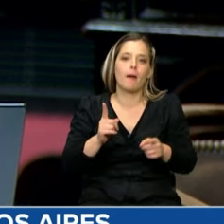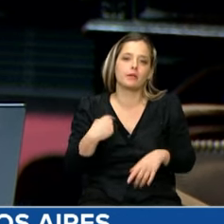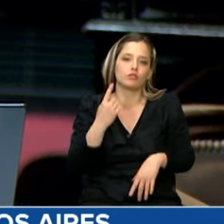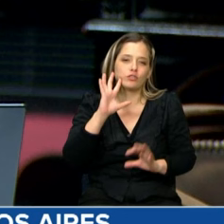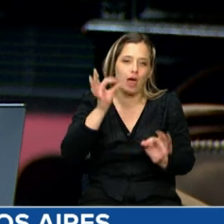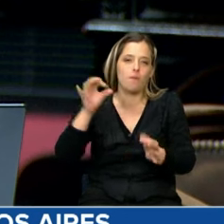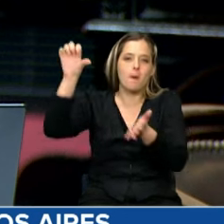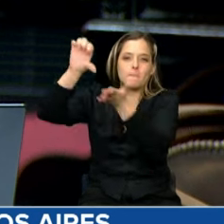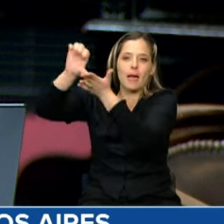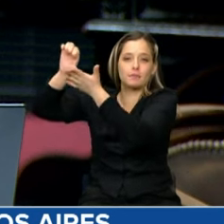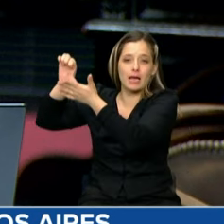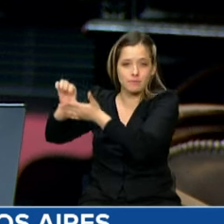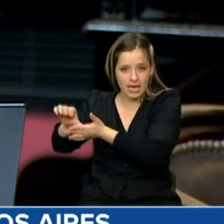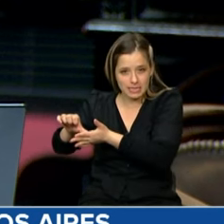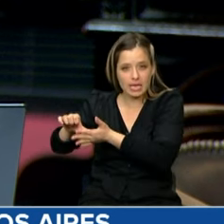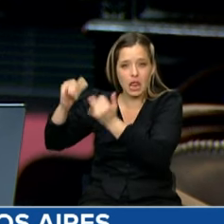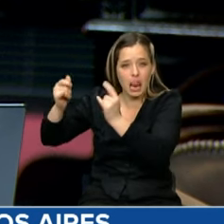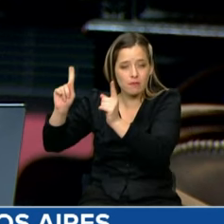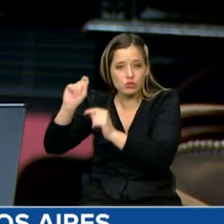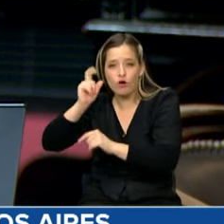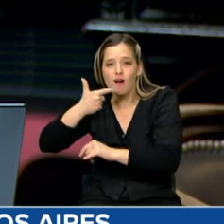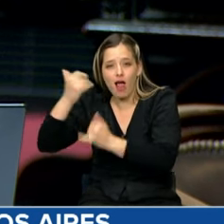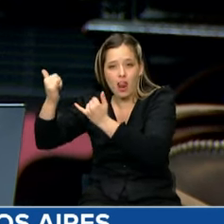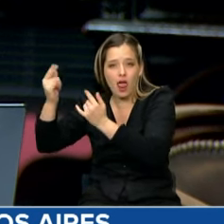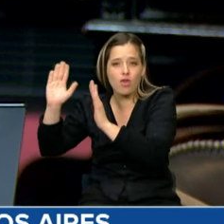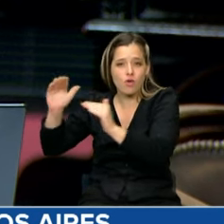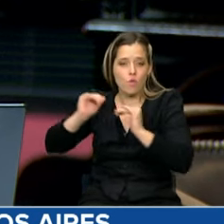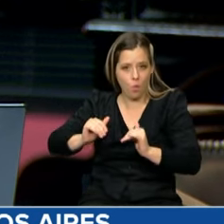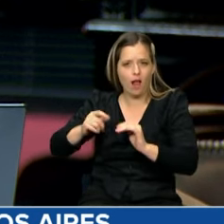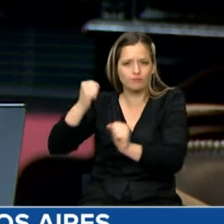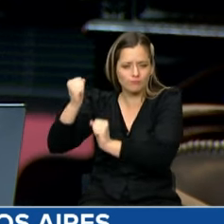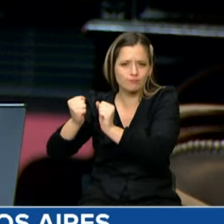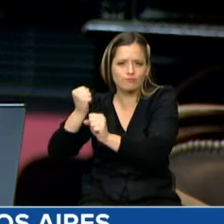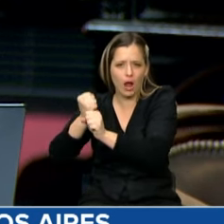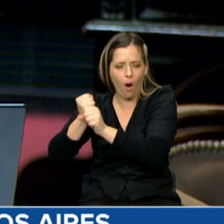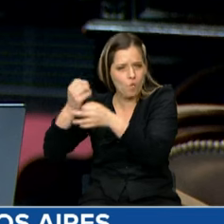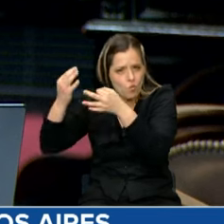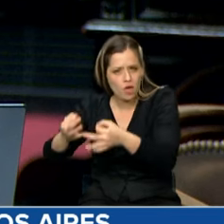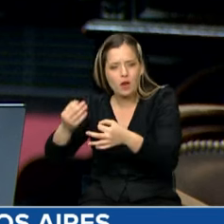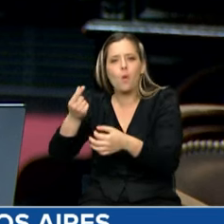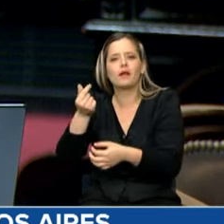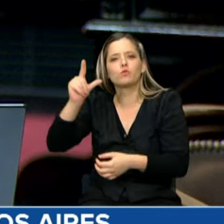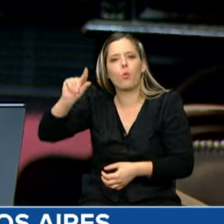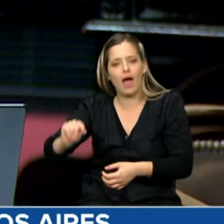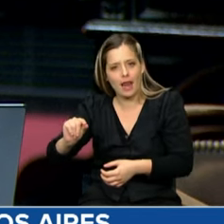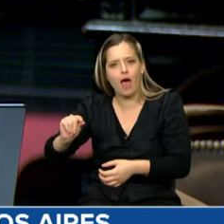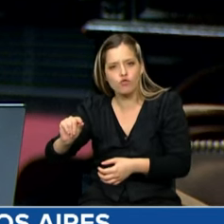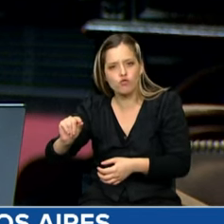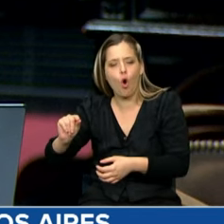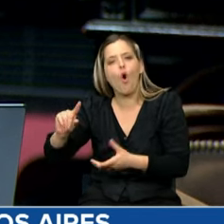pocos países que lo hacen muy bien que lo hacen de manera seria que lo hacen a un precio barato con otros